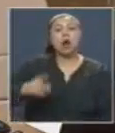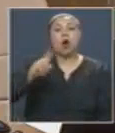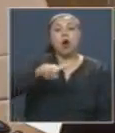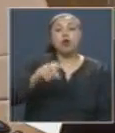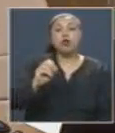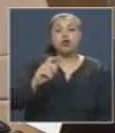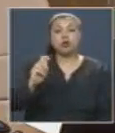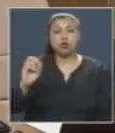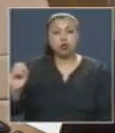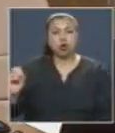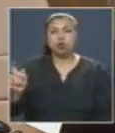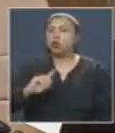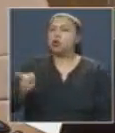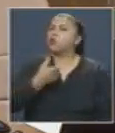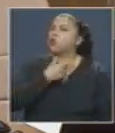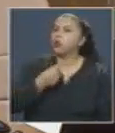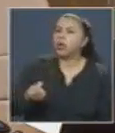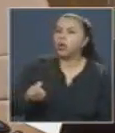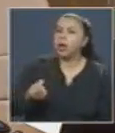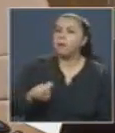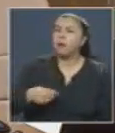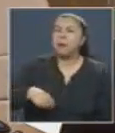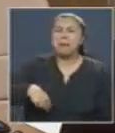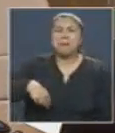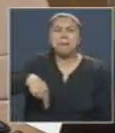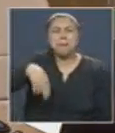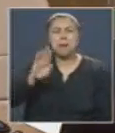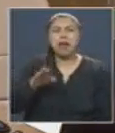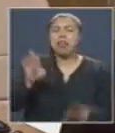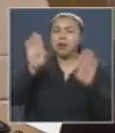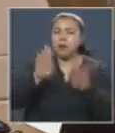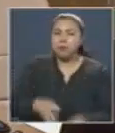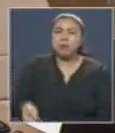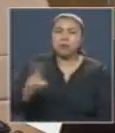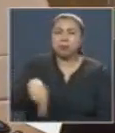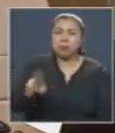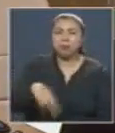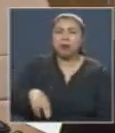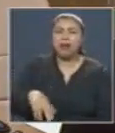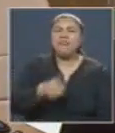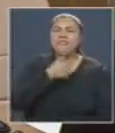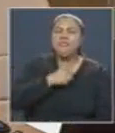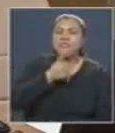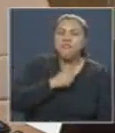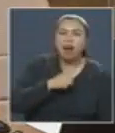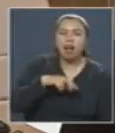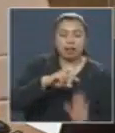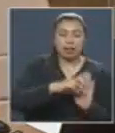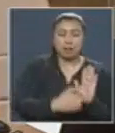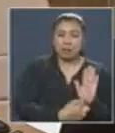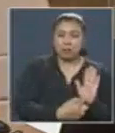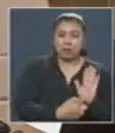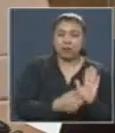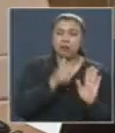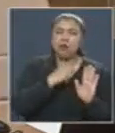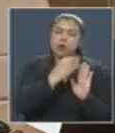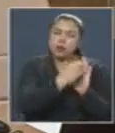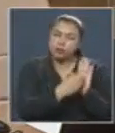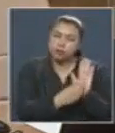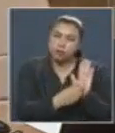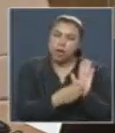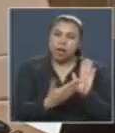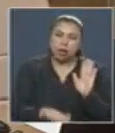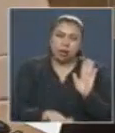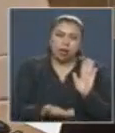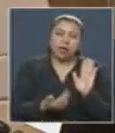Soto. No queremos más de lo mismo. Hay una enorme falencia en este proyecto, que es